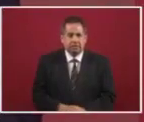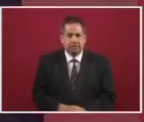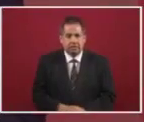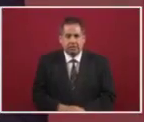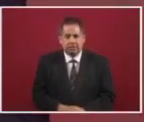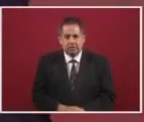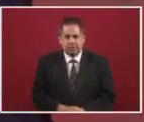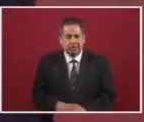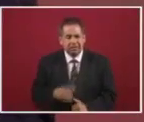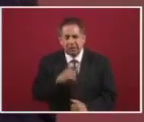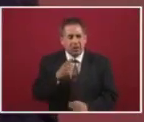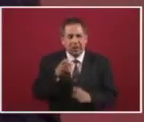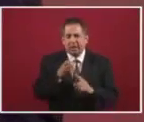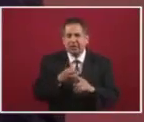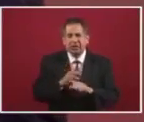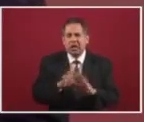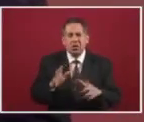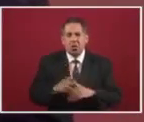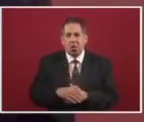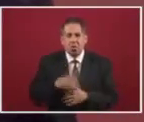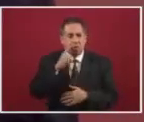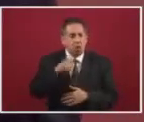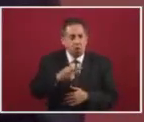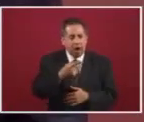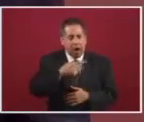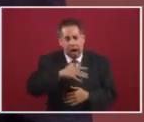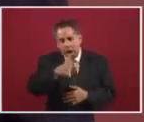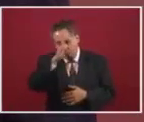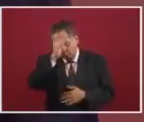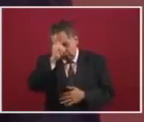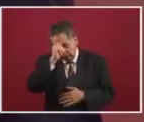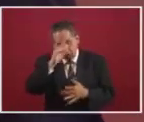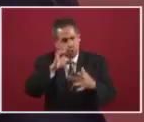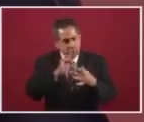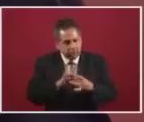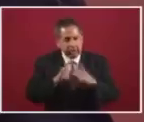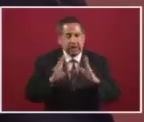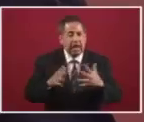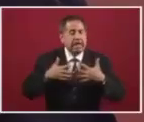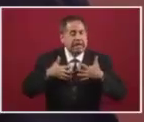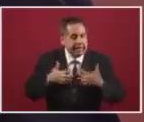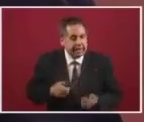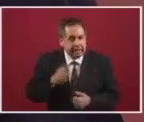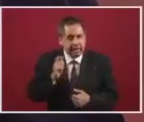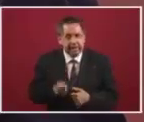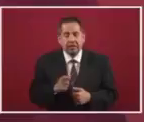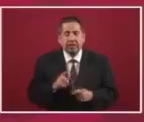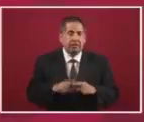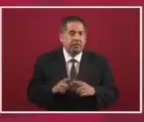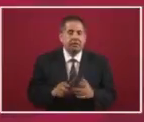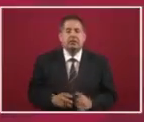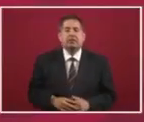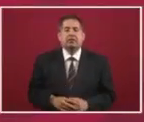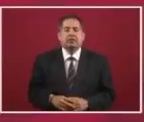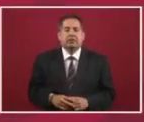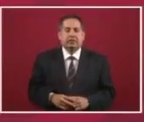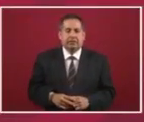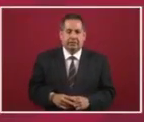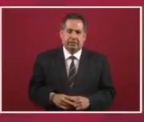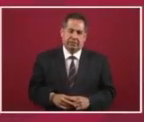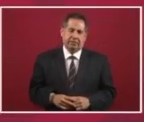Que no se llegue a eso, que se busque un acuerdo, pero que entiendan también.